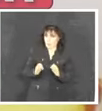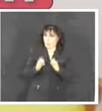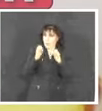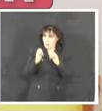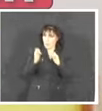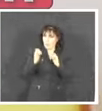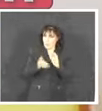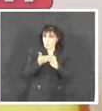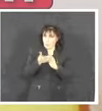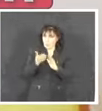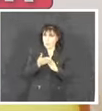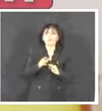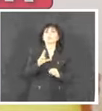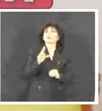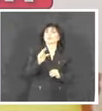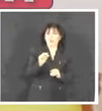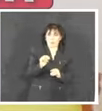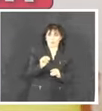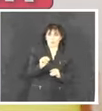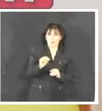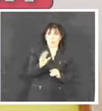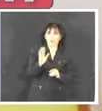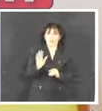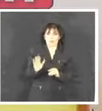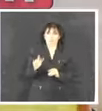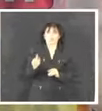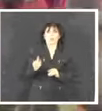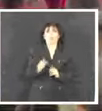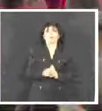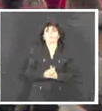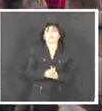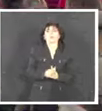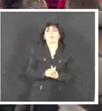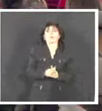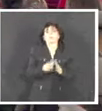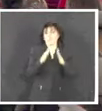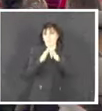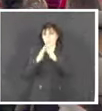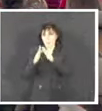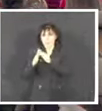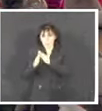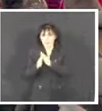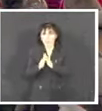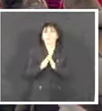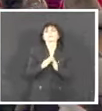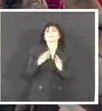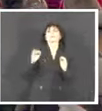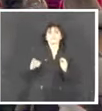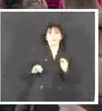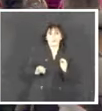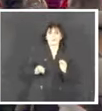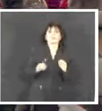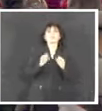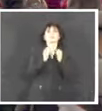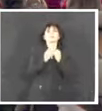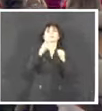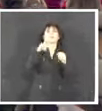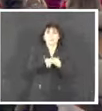Pero ahí en donde se pueda hacerlo, pues que sea a través de viviendas de interés social, para que